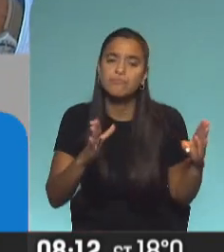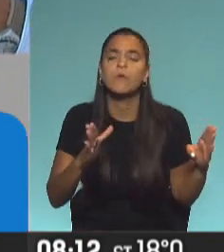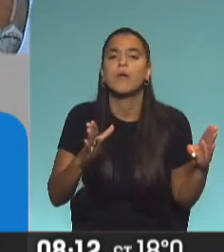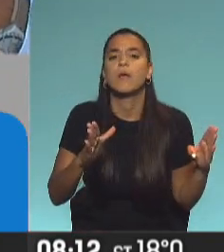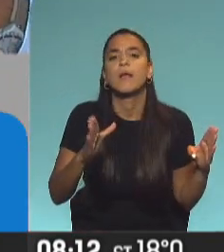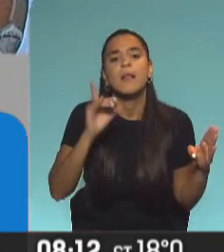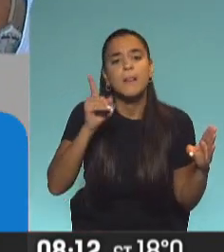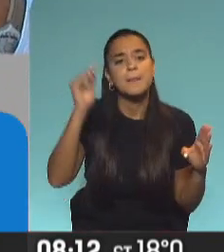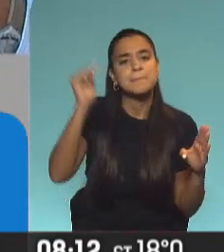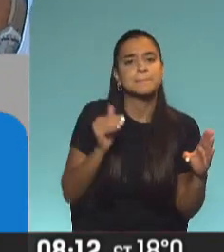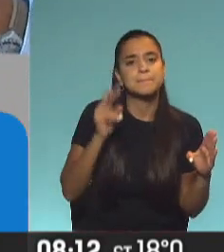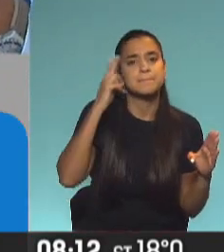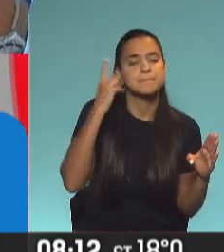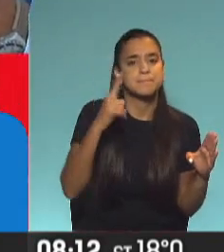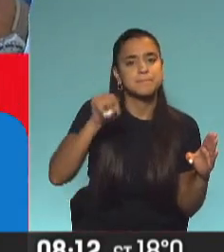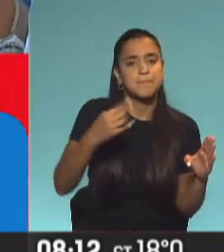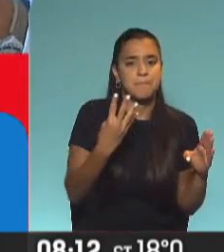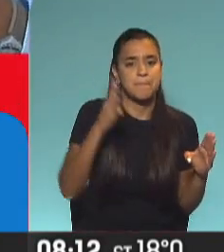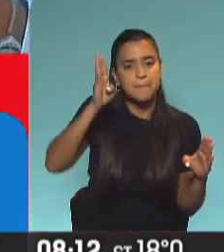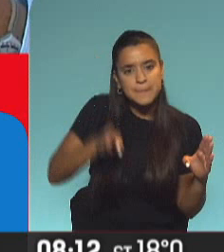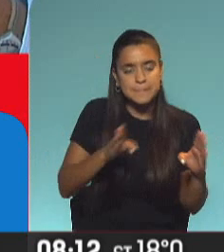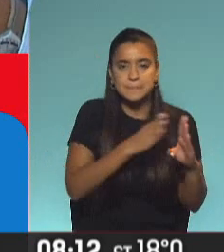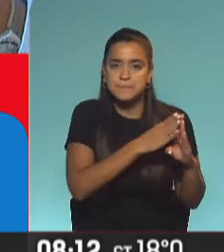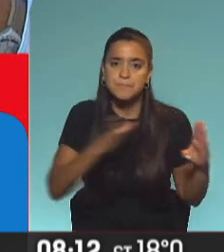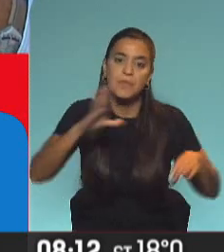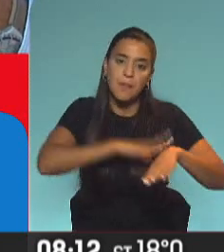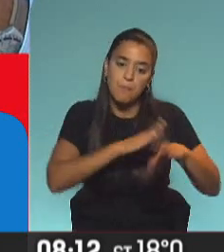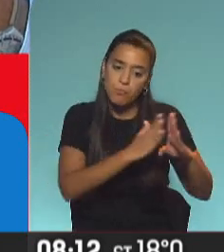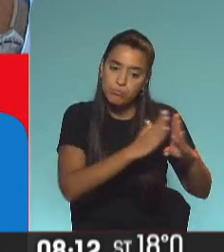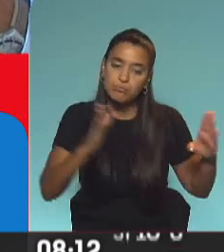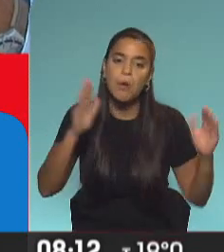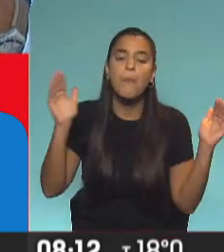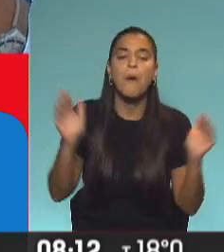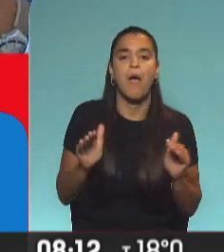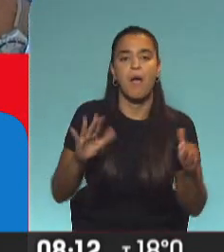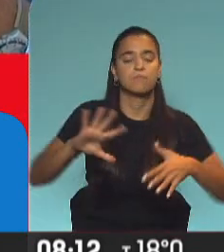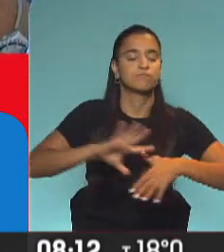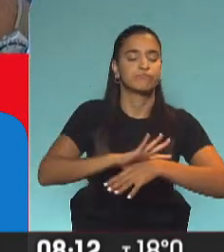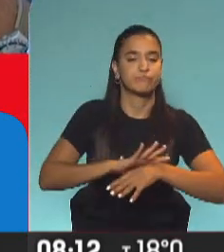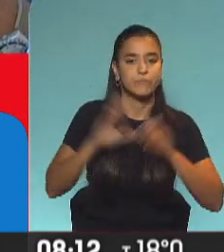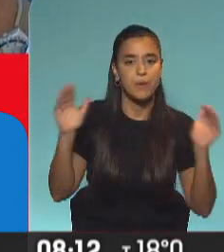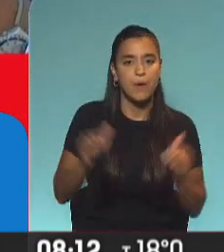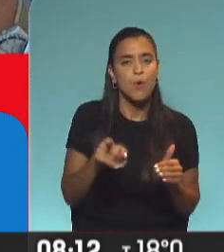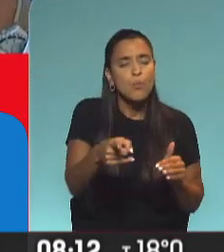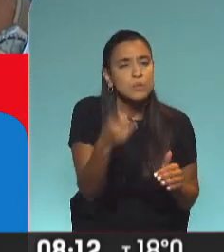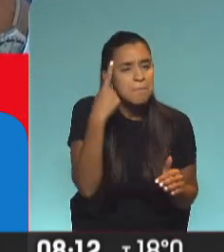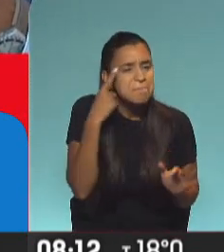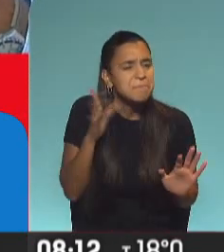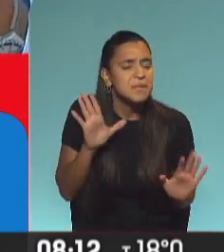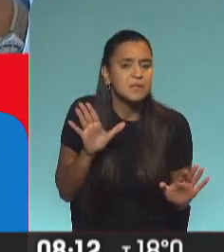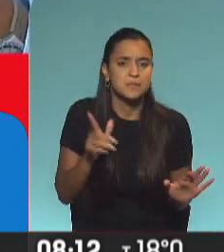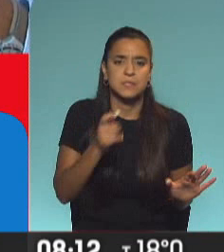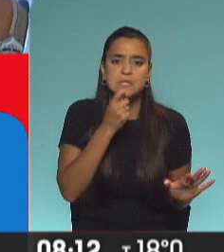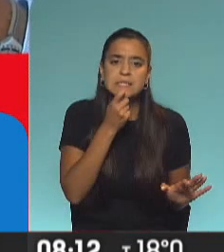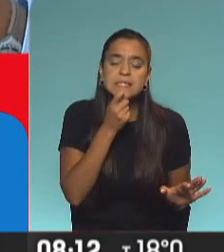ya descendió al 91,4%, es decir, con el transcurso del tiempo fue bajando su efectividad. ¿En cuánto cree usted, si